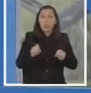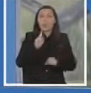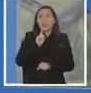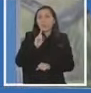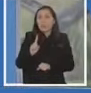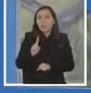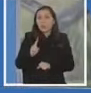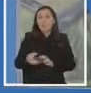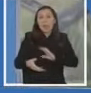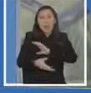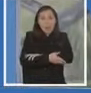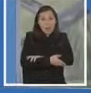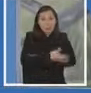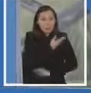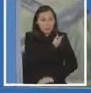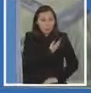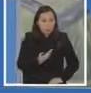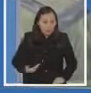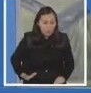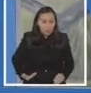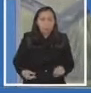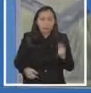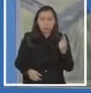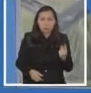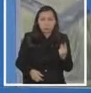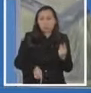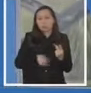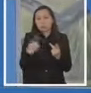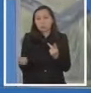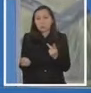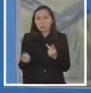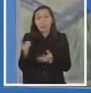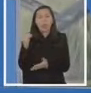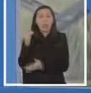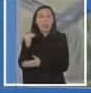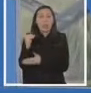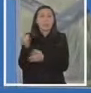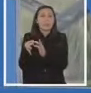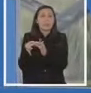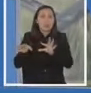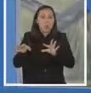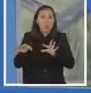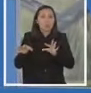entre la alianza de gobierno y la derecha democrática.